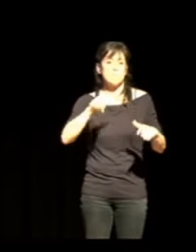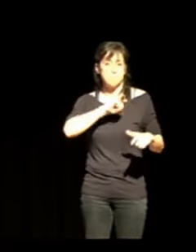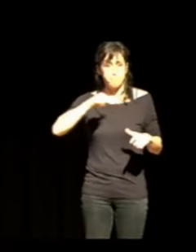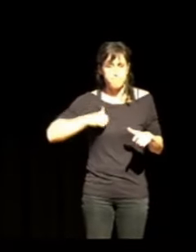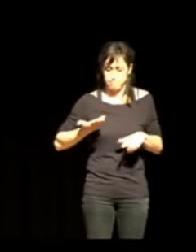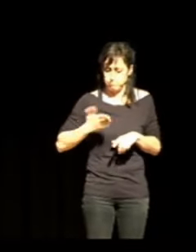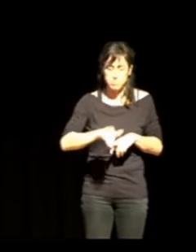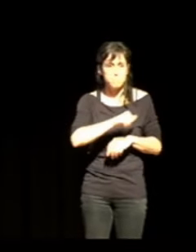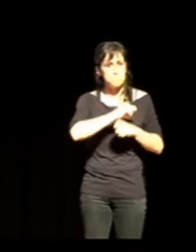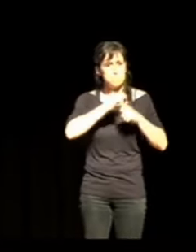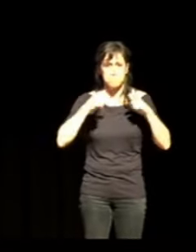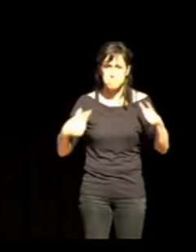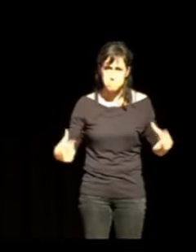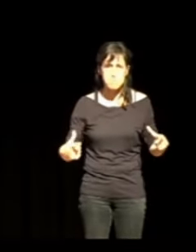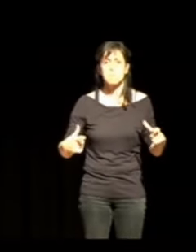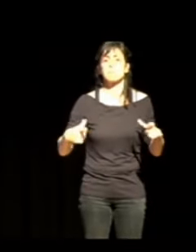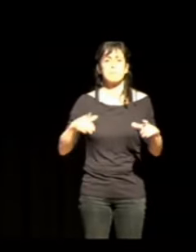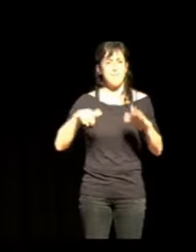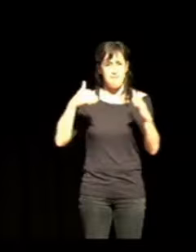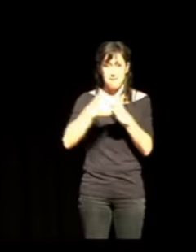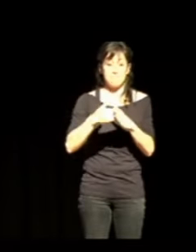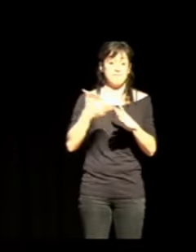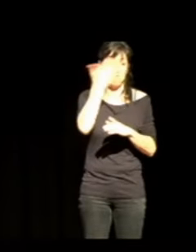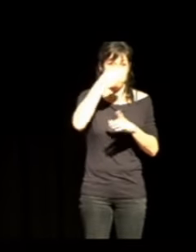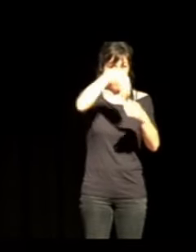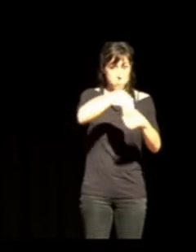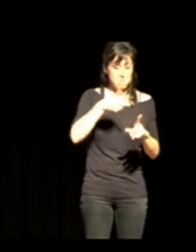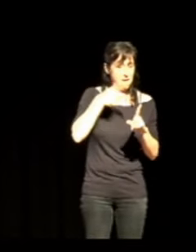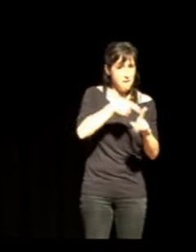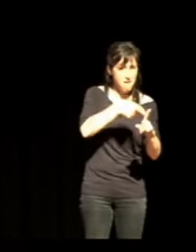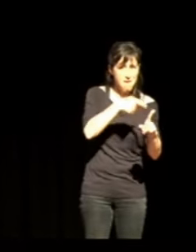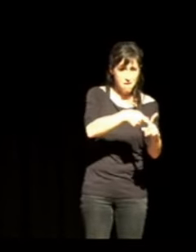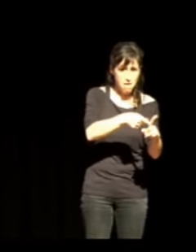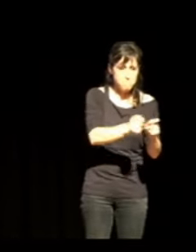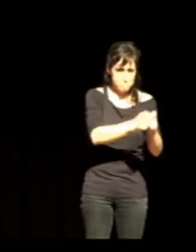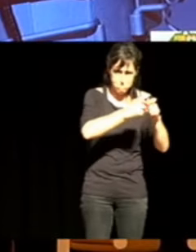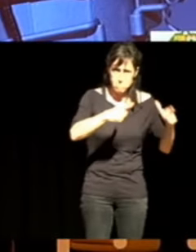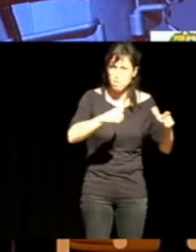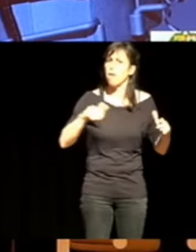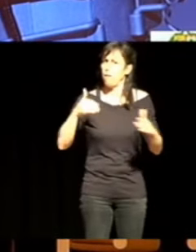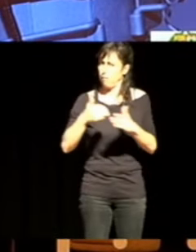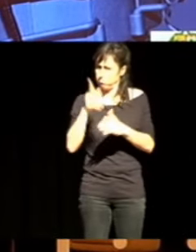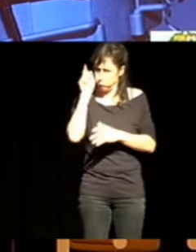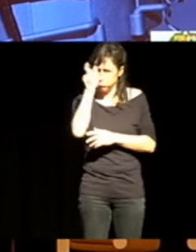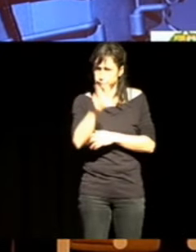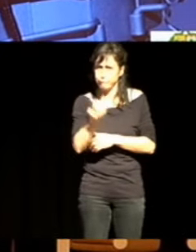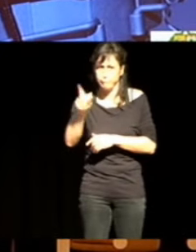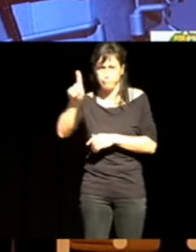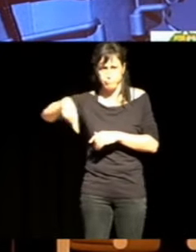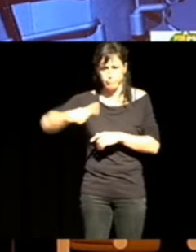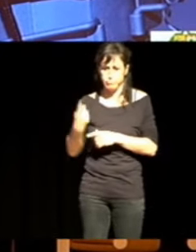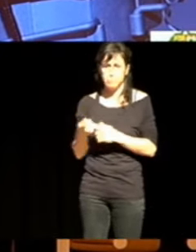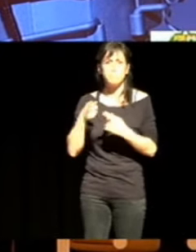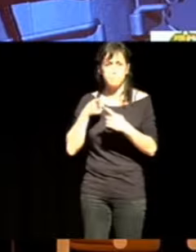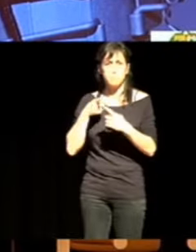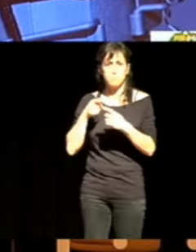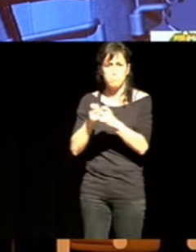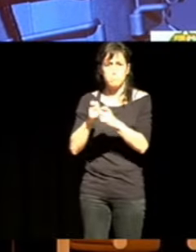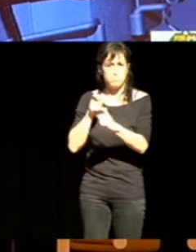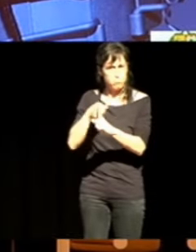acoso escolar entre niños y jóvenes, incluso con profesores, con profesorado. El 24 de